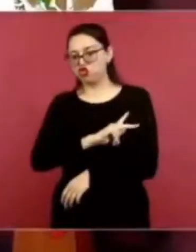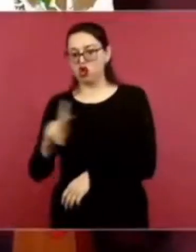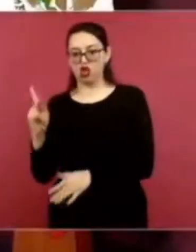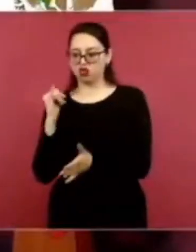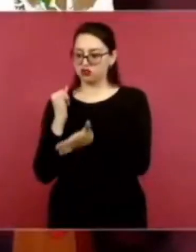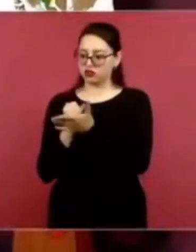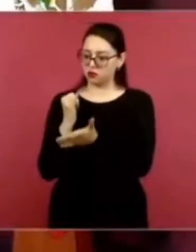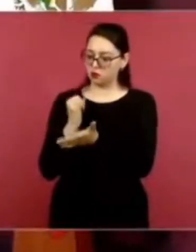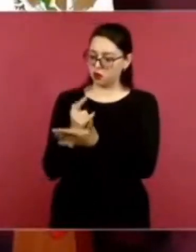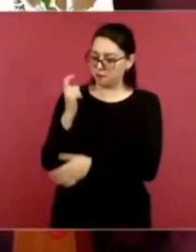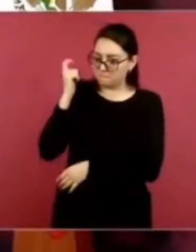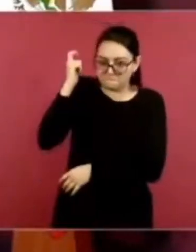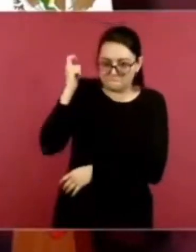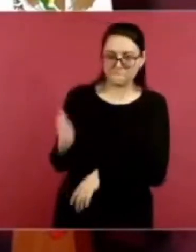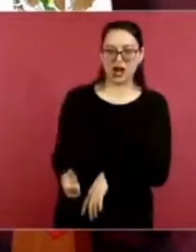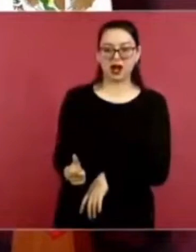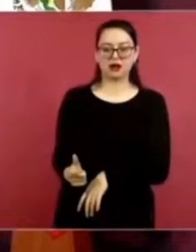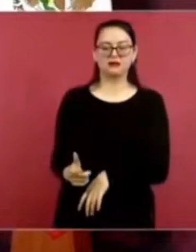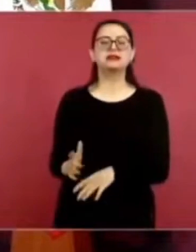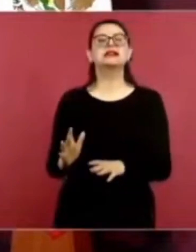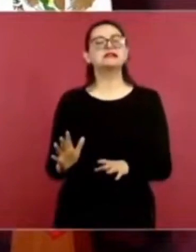más influencia política,